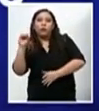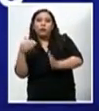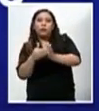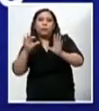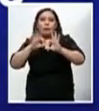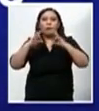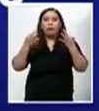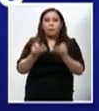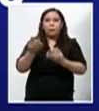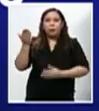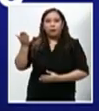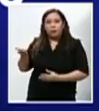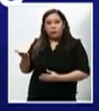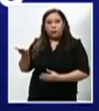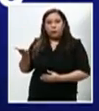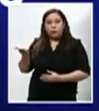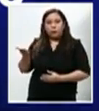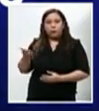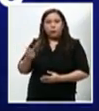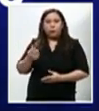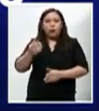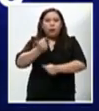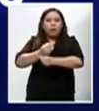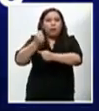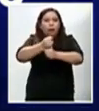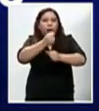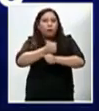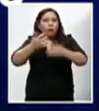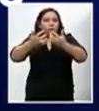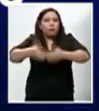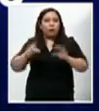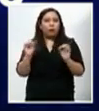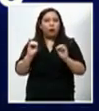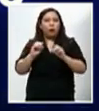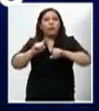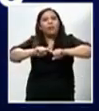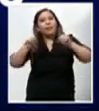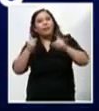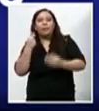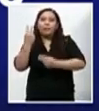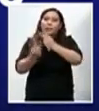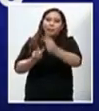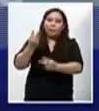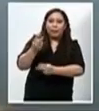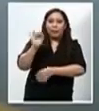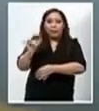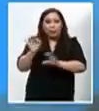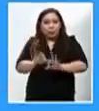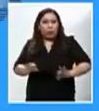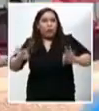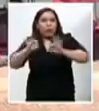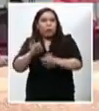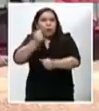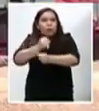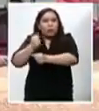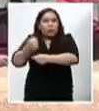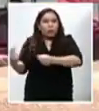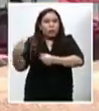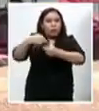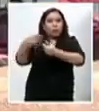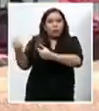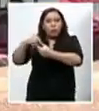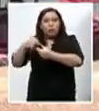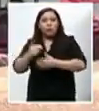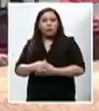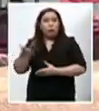familias en esta industria que le llaman sin chimeneas, pero que es muy importante en términos de generación de empleo. Esta industria es de las que